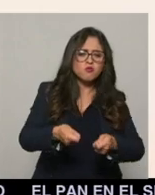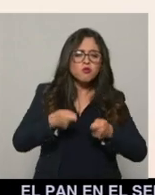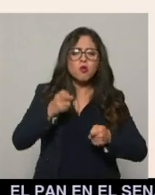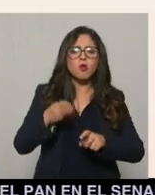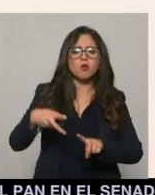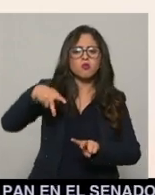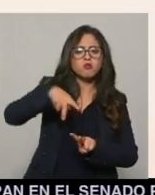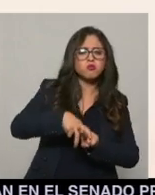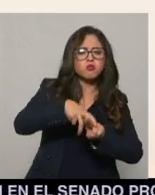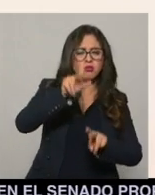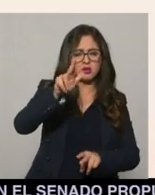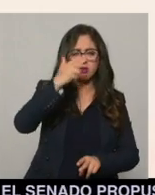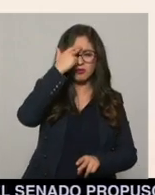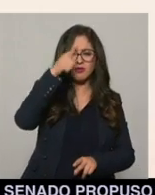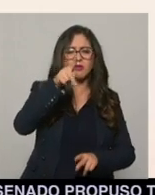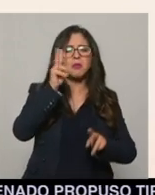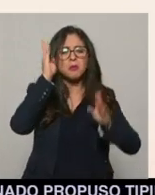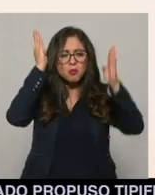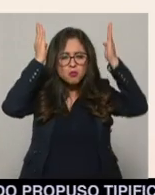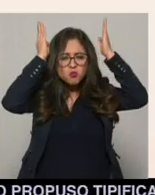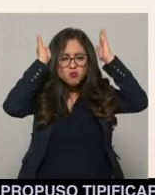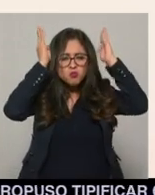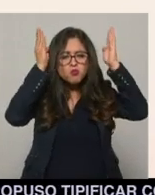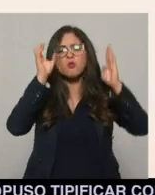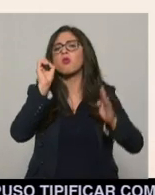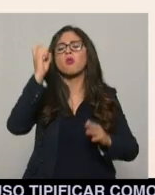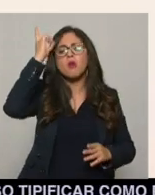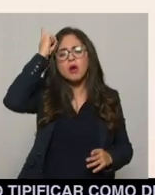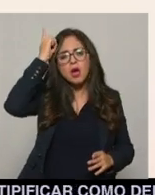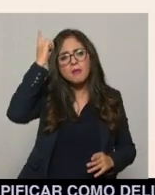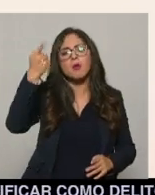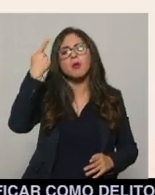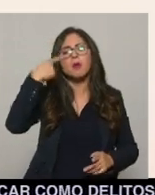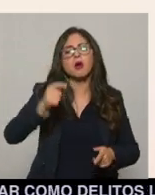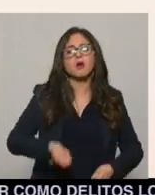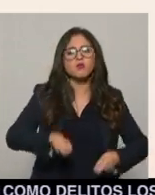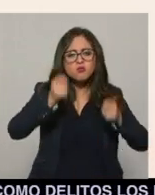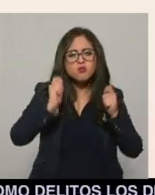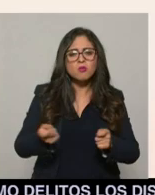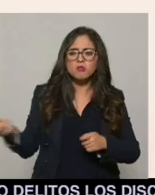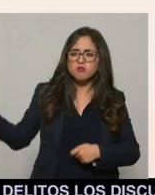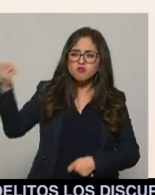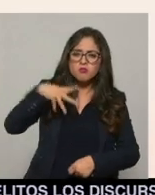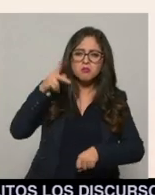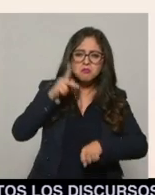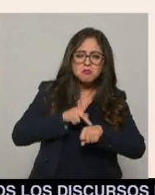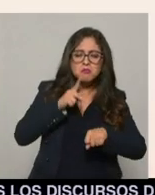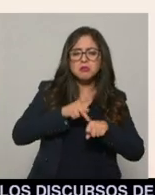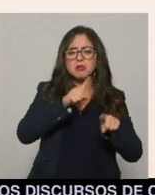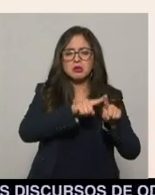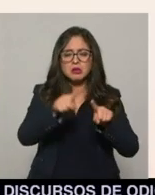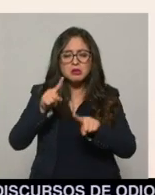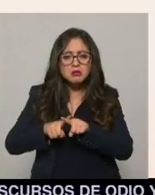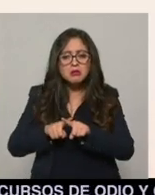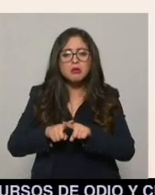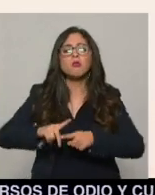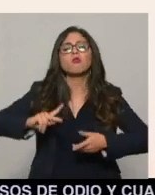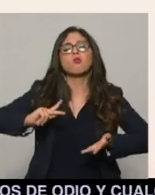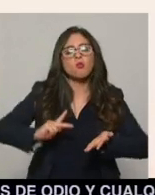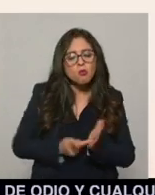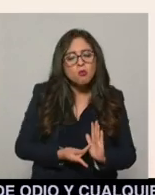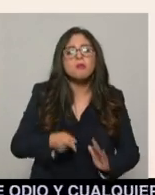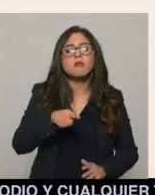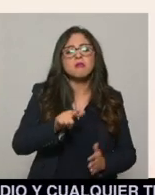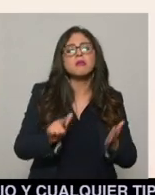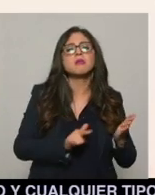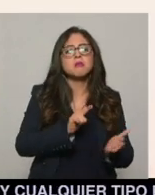los llamados burritos o caballos para los escombros, para todo ese tipo de cuestiones. Vuelve a permitir esta